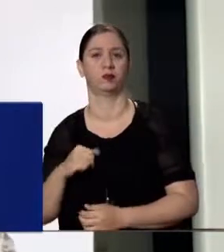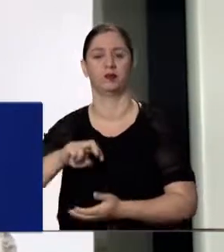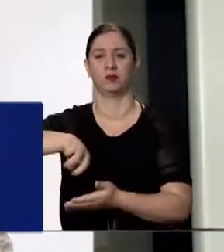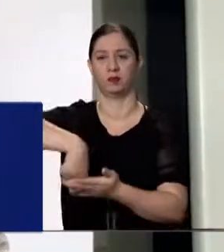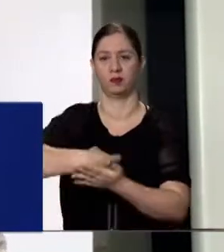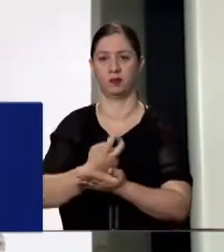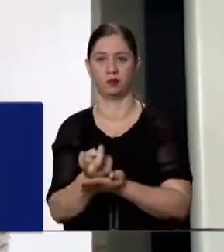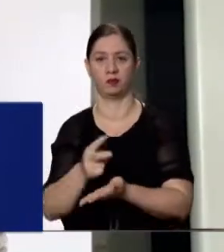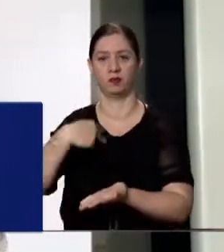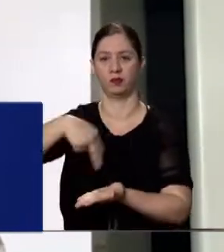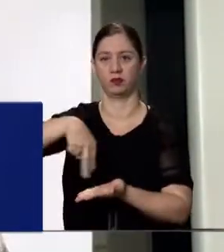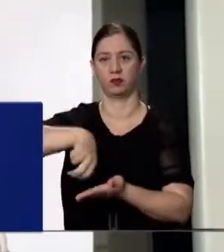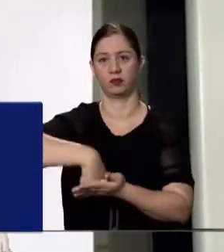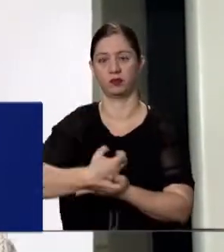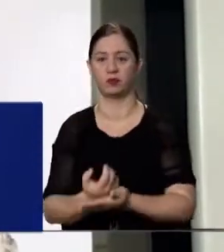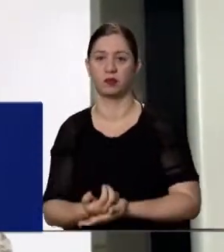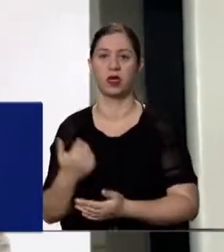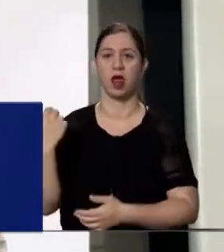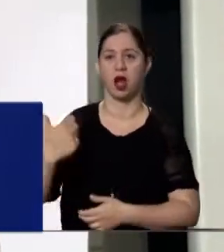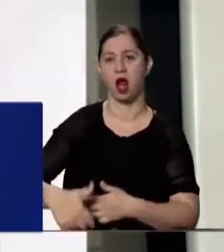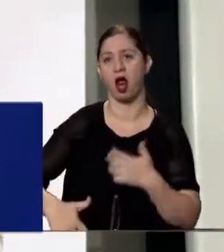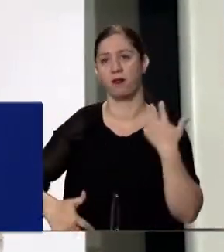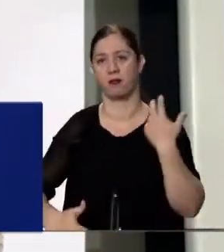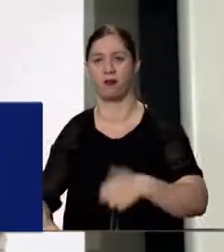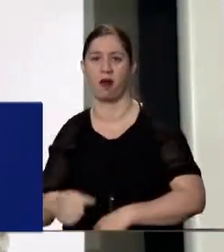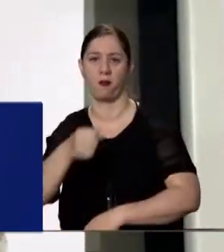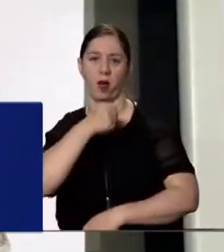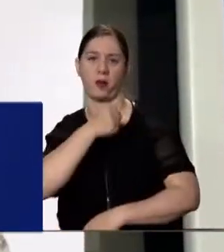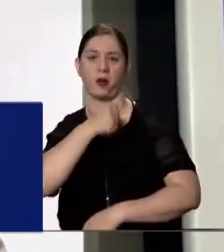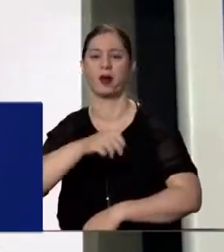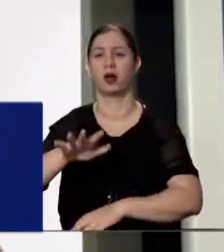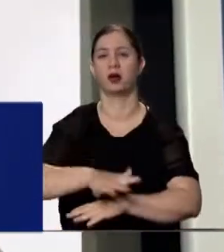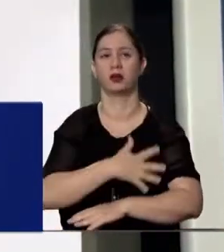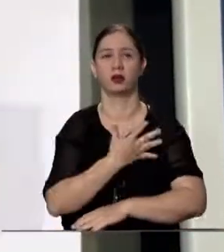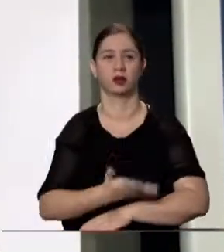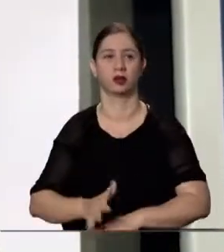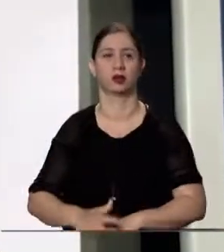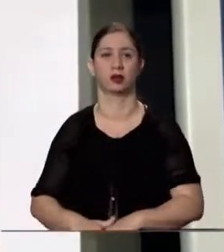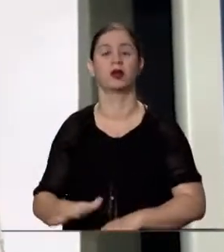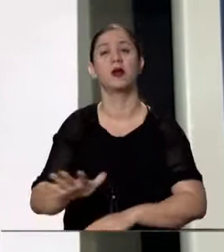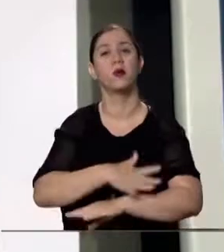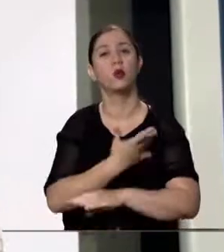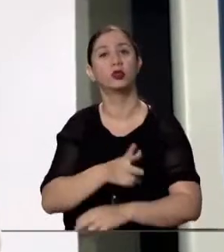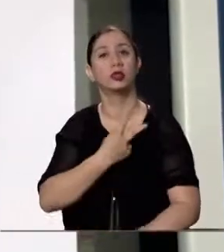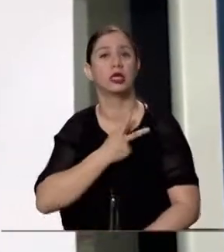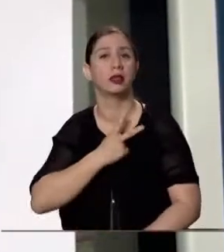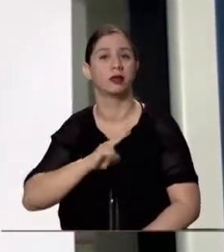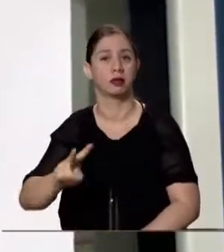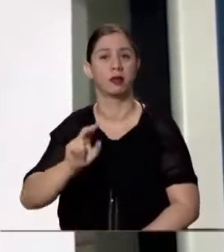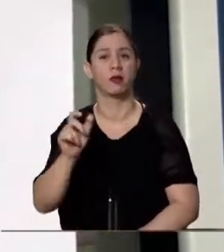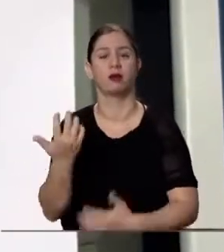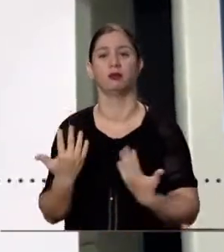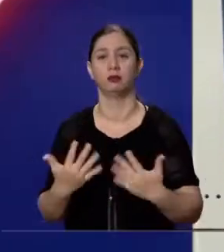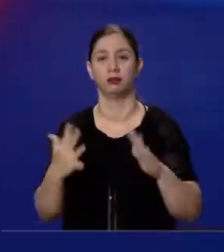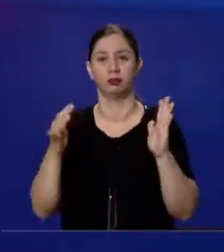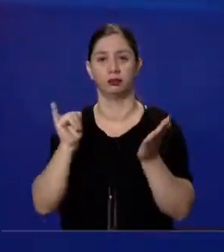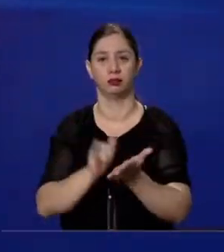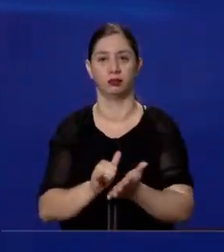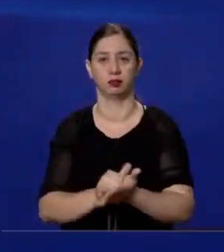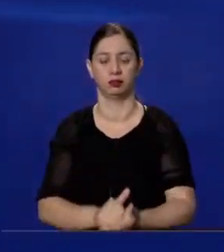breakdance, tenemos un nacional de freestyle de rap, tenemos nuestro mercado musical del Valle en el marco del festival